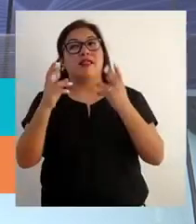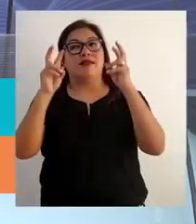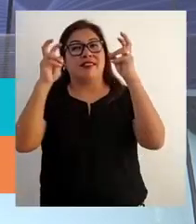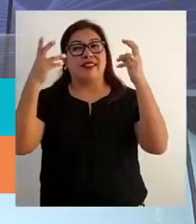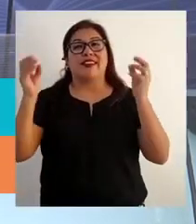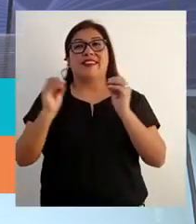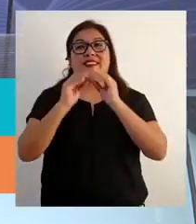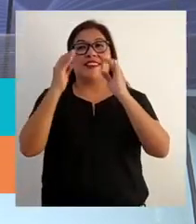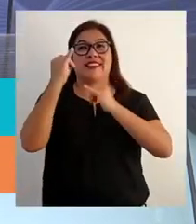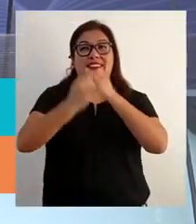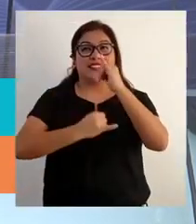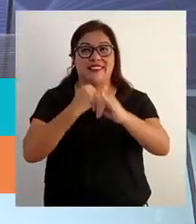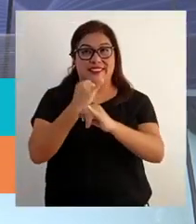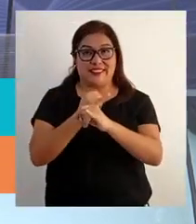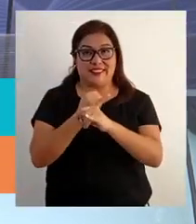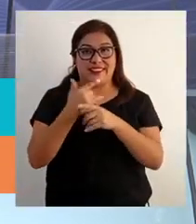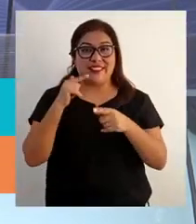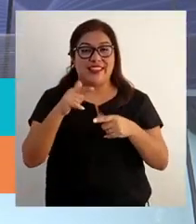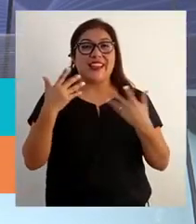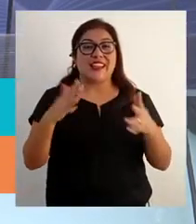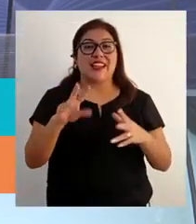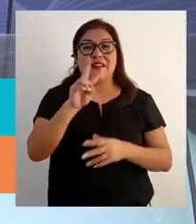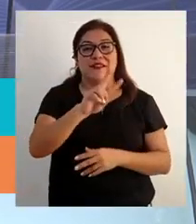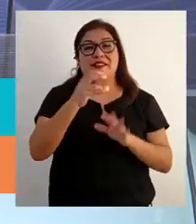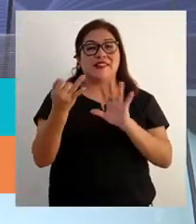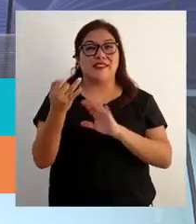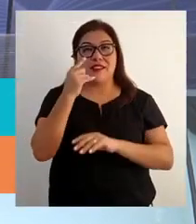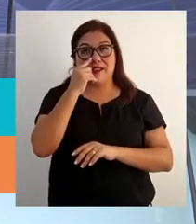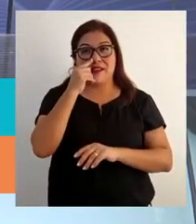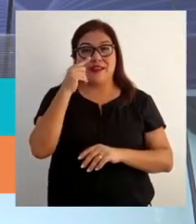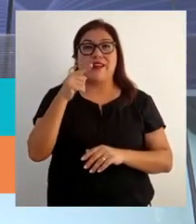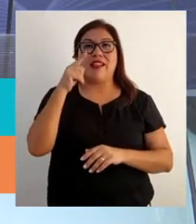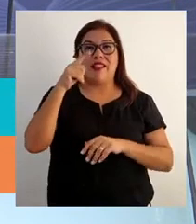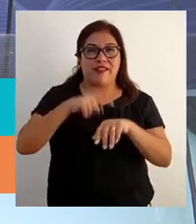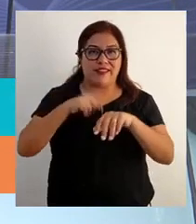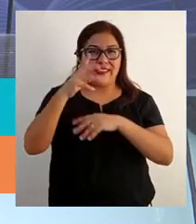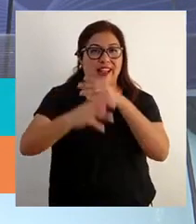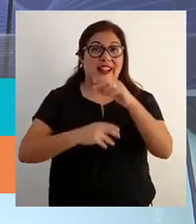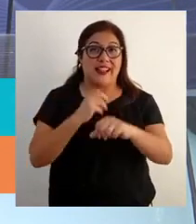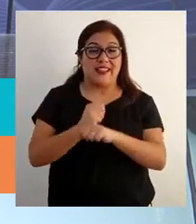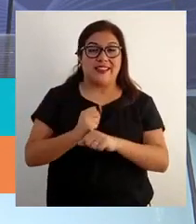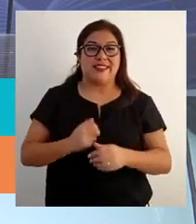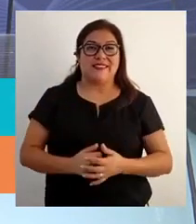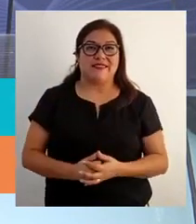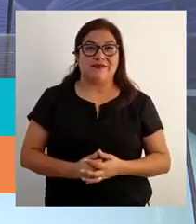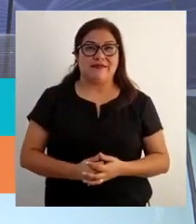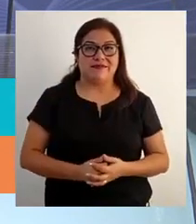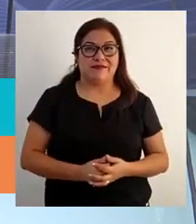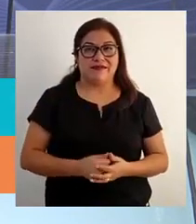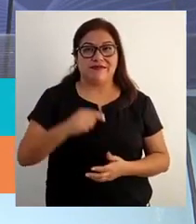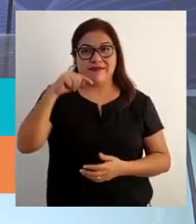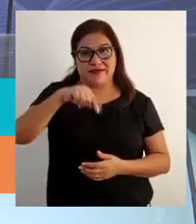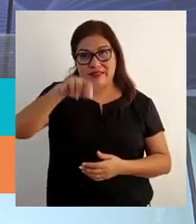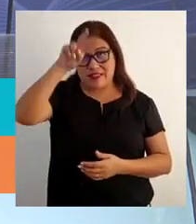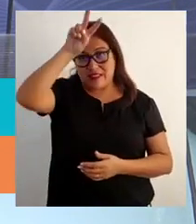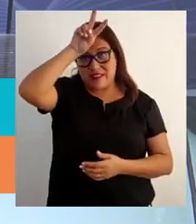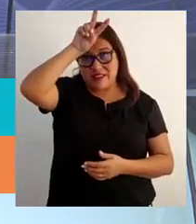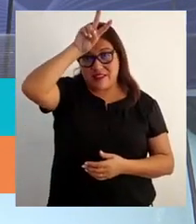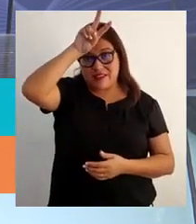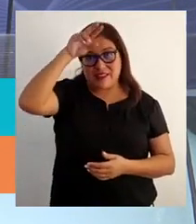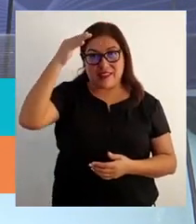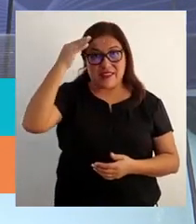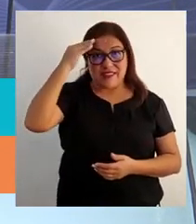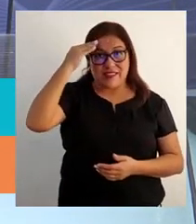Enrique, se realiza el 27 de junio de cada año. Así es. En el Perú, el doctor, se reconoce a